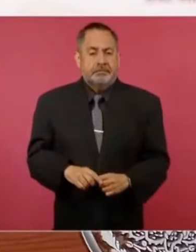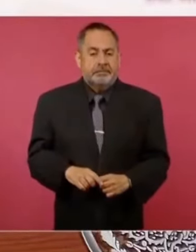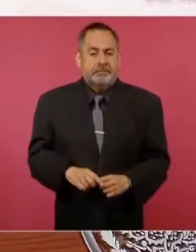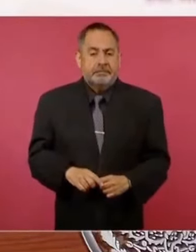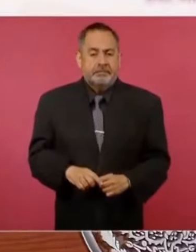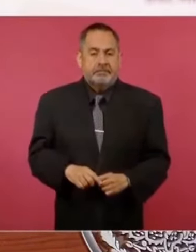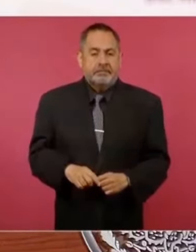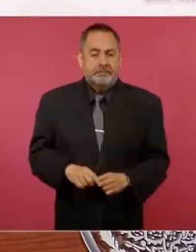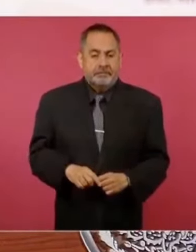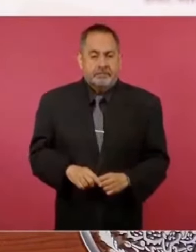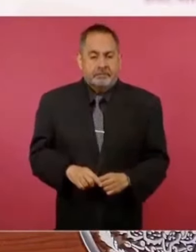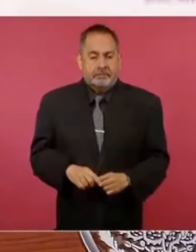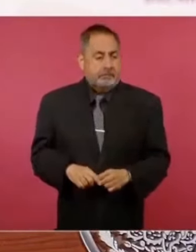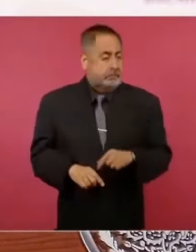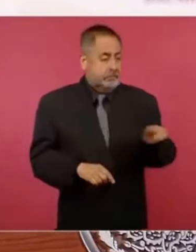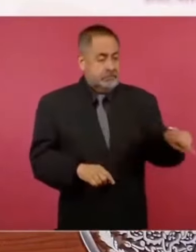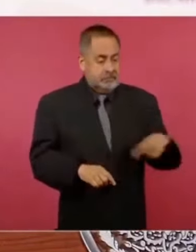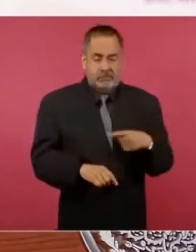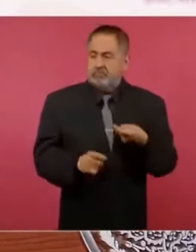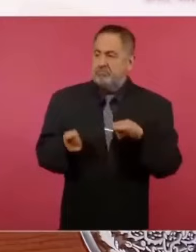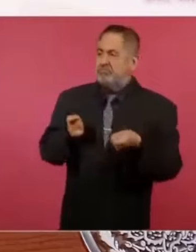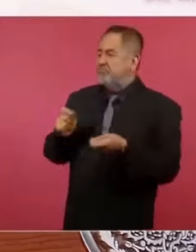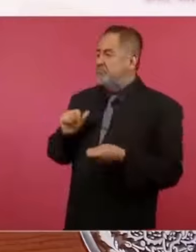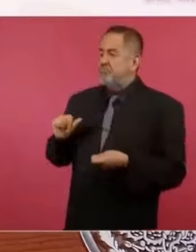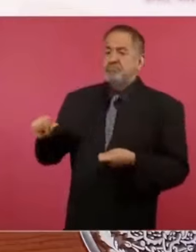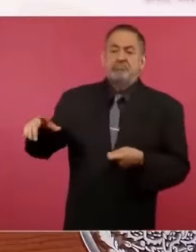Social en todas las